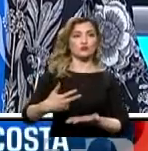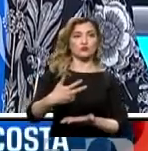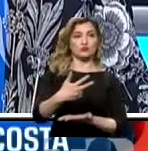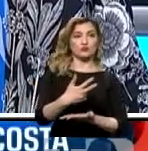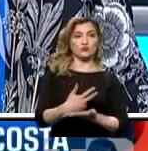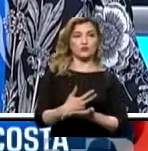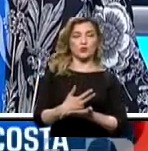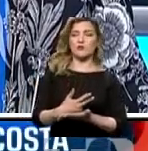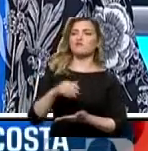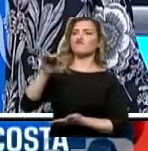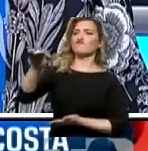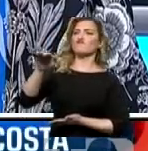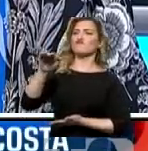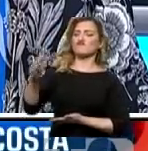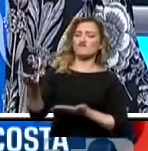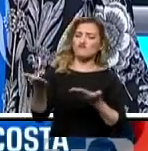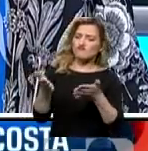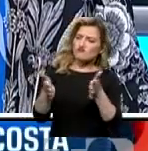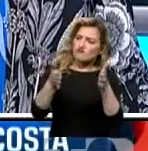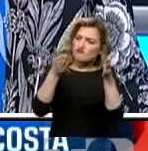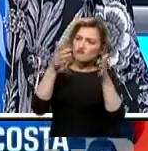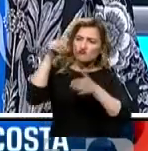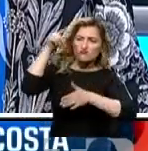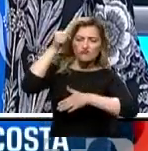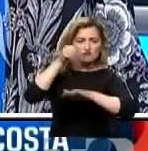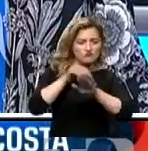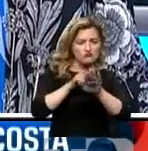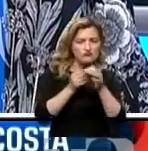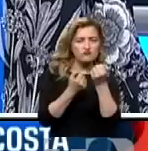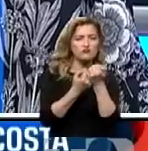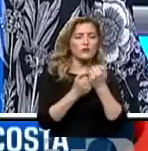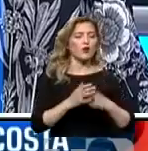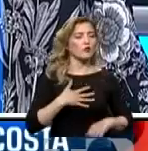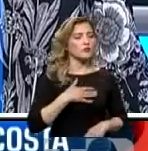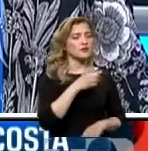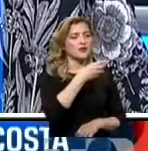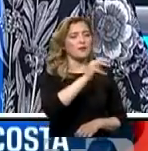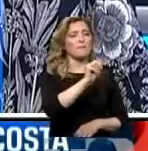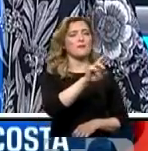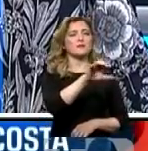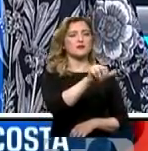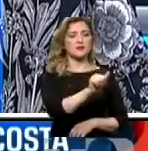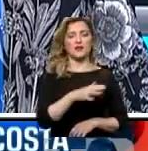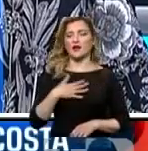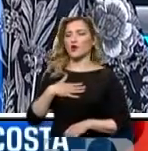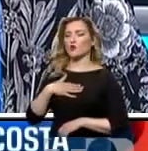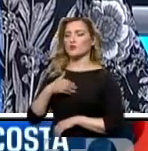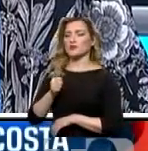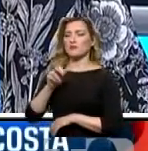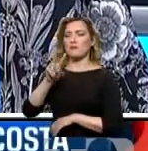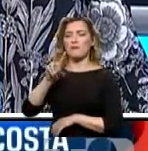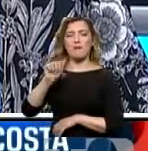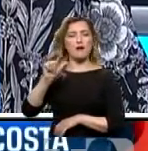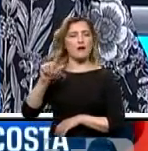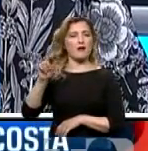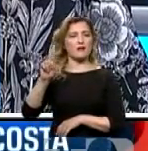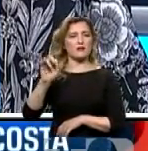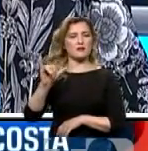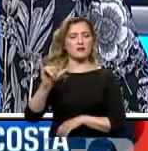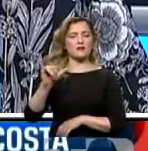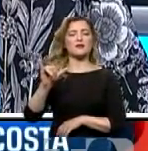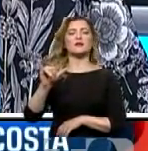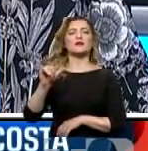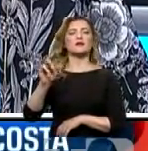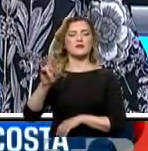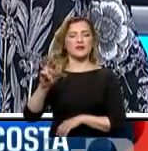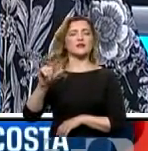recibir apoyo gubernamental. Hola, María Gracia, ¿cómo estás? ¿Qué tal? ¿Cómo estás? Hola, Valeria, amigos, buenas tardes. Empezamos con este tema en directo